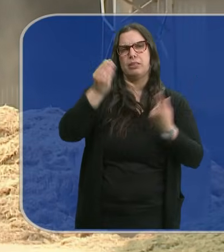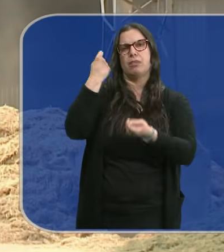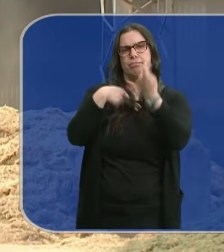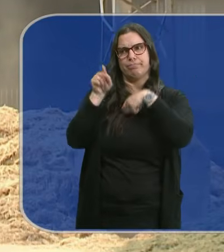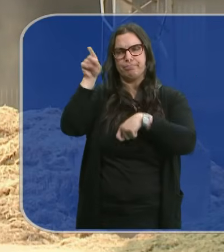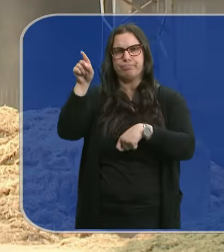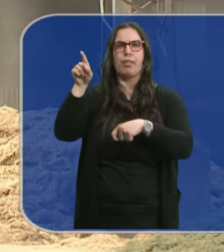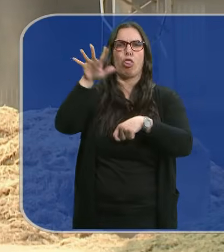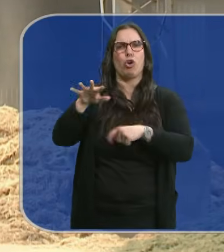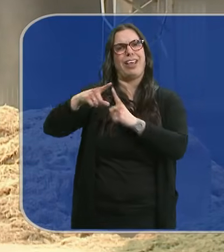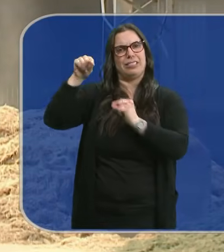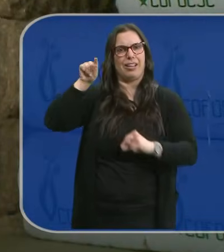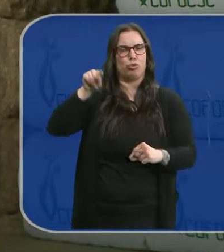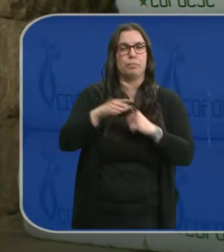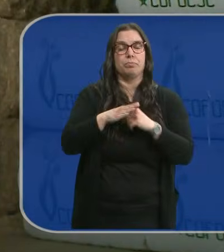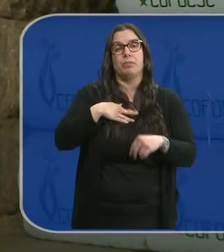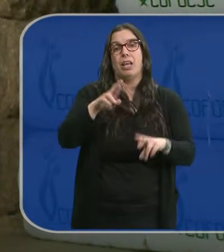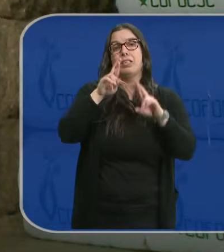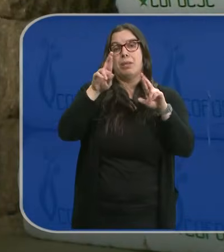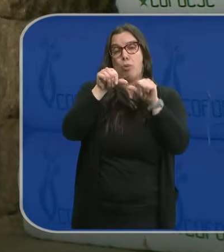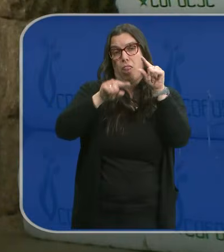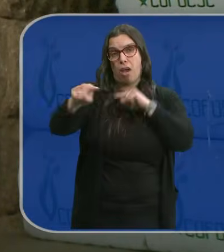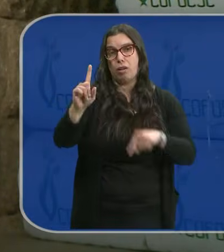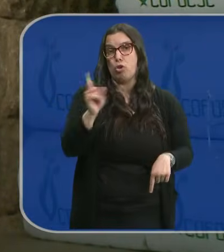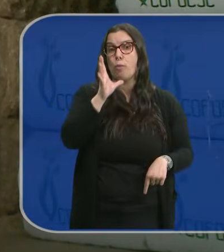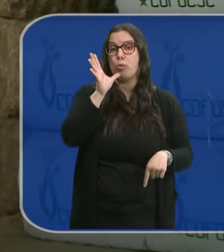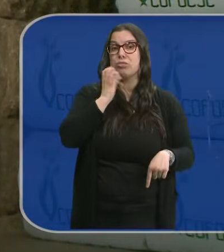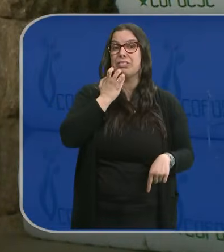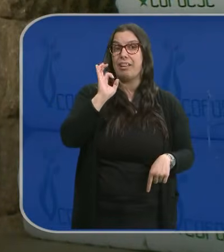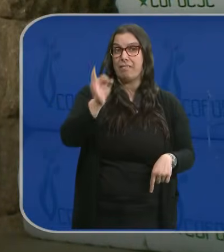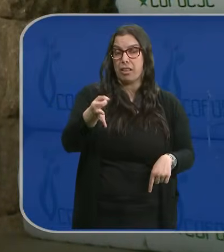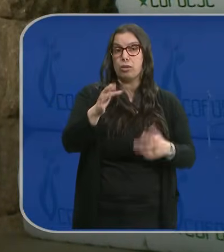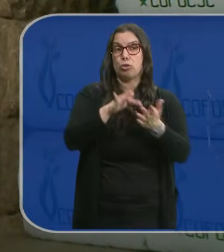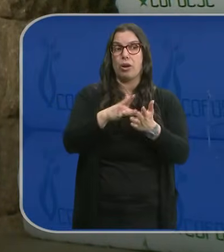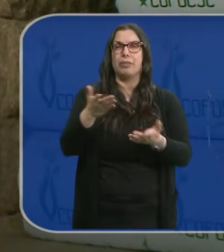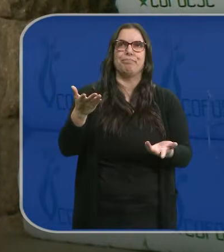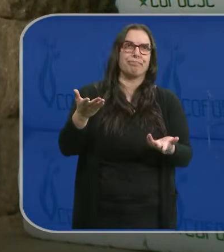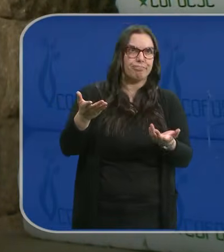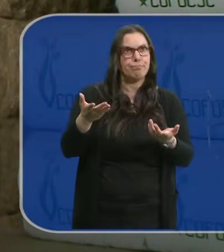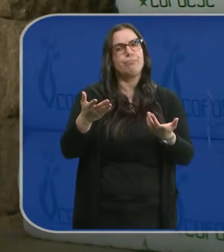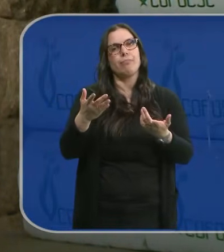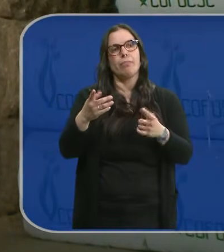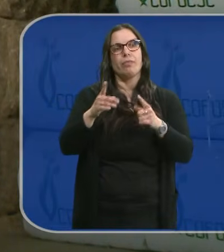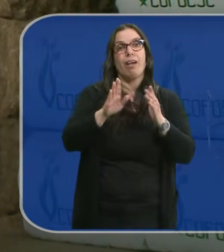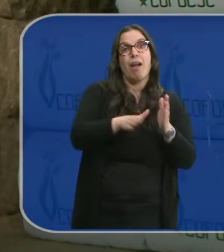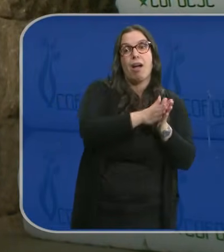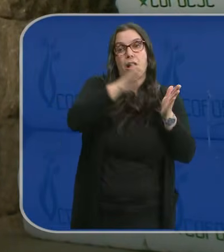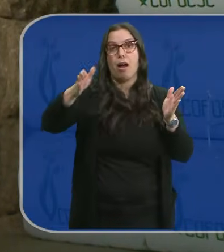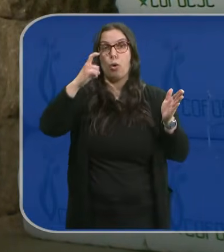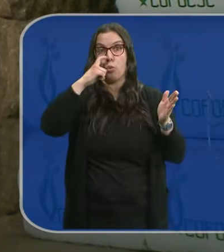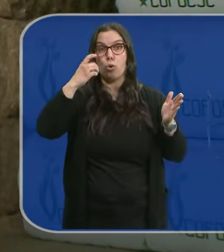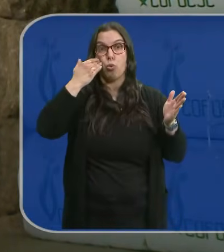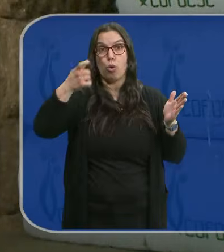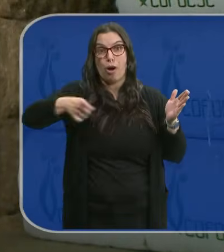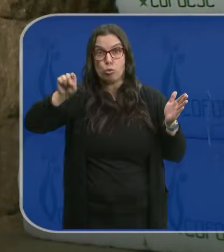esa ruta estratégica. Esperemos que esto no dure mucho porque sí que es cierto que si esto hubiera pasado en los meses o se traslada hasta los meses de junio,